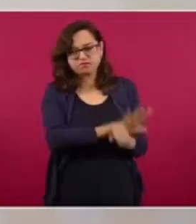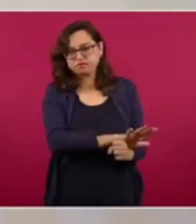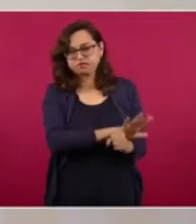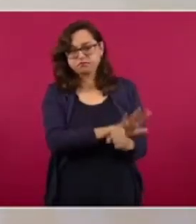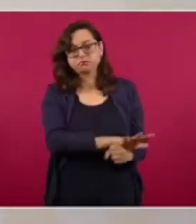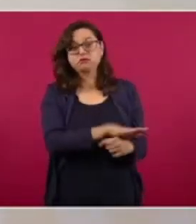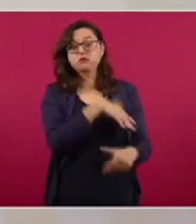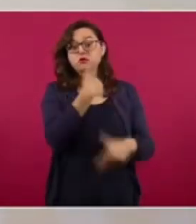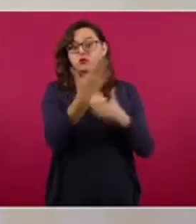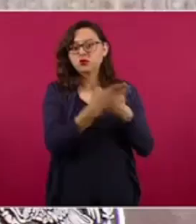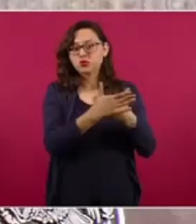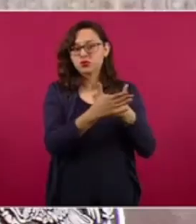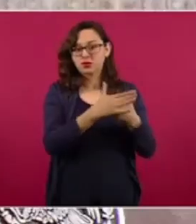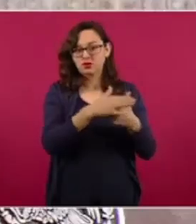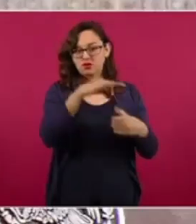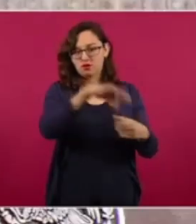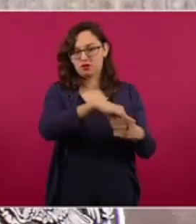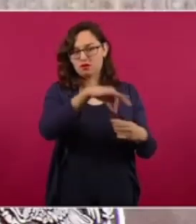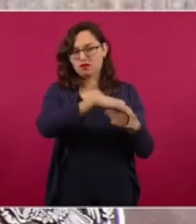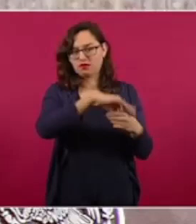elecciones,